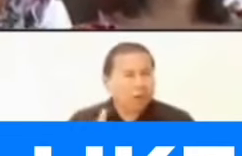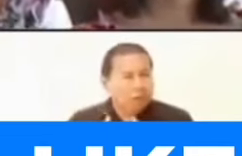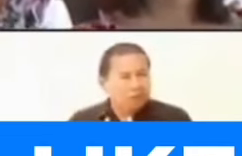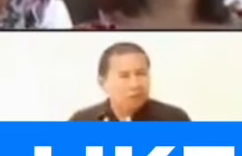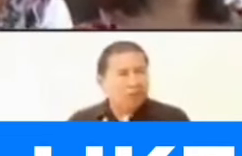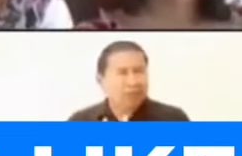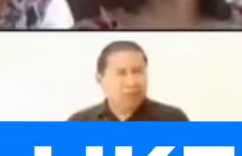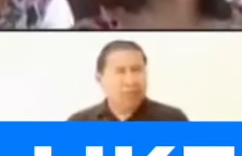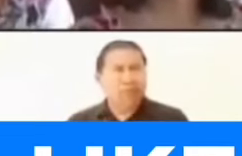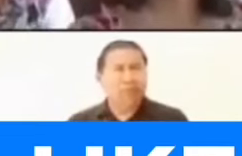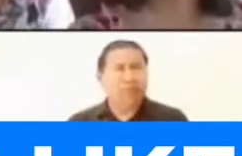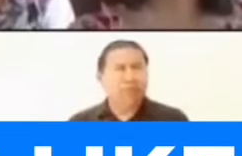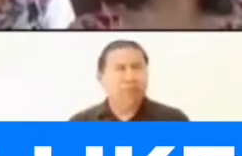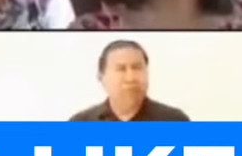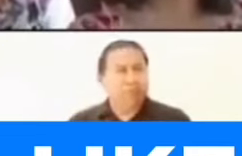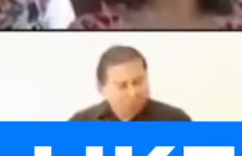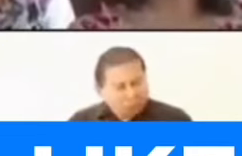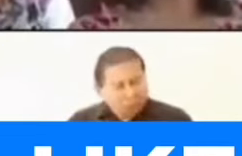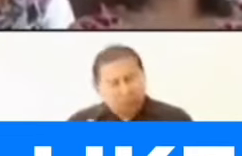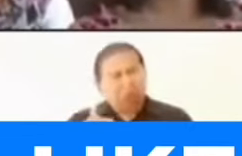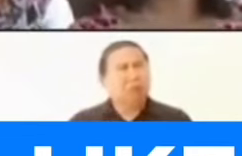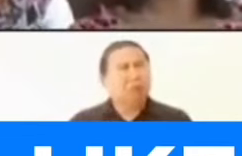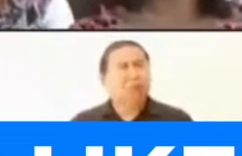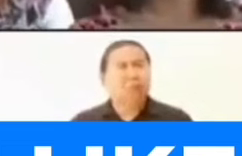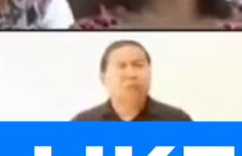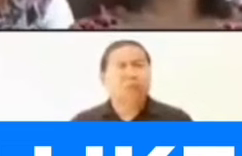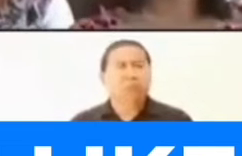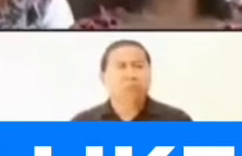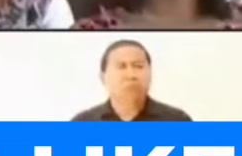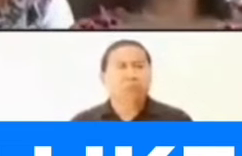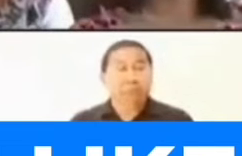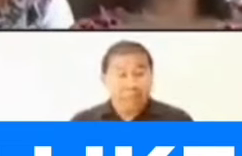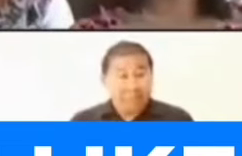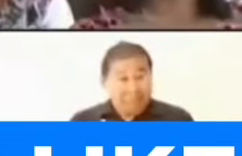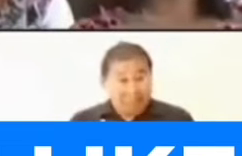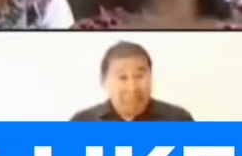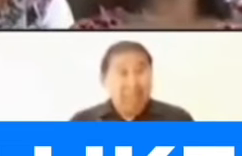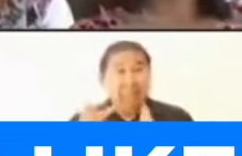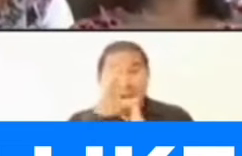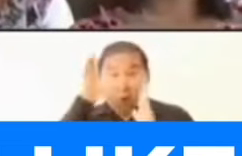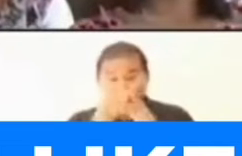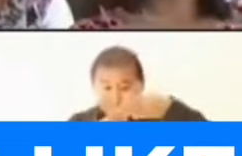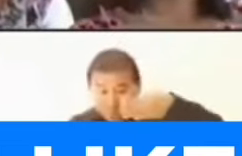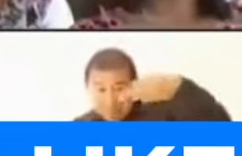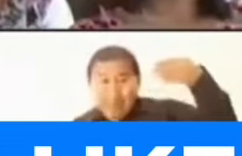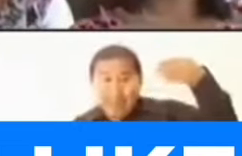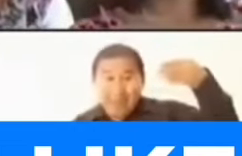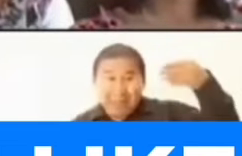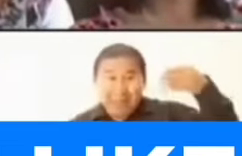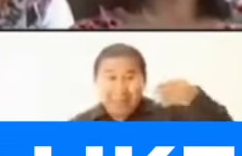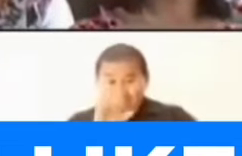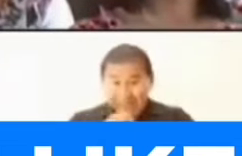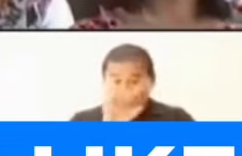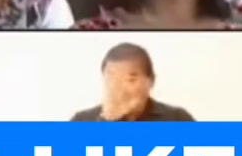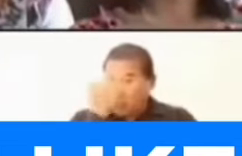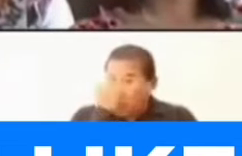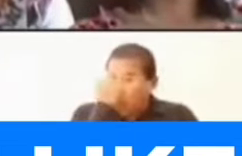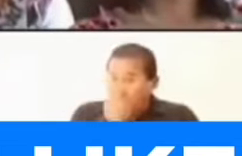la pensión adulto mayor ya garantizar que quede en la Constitución desde los 65